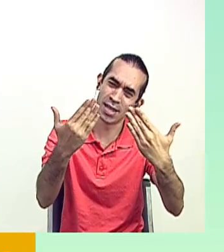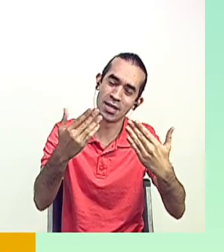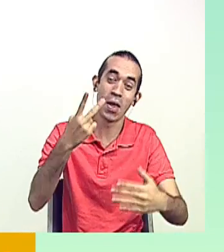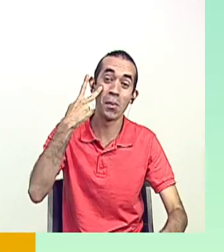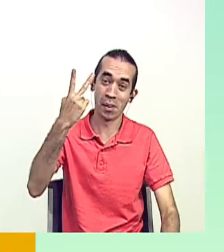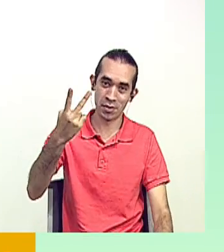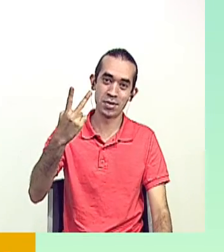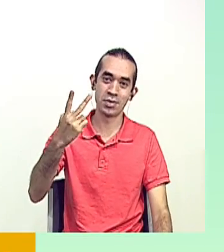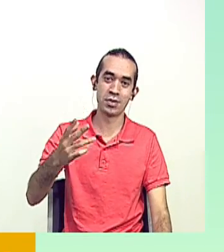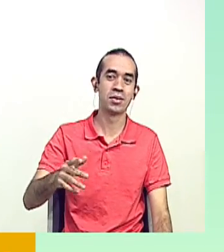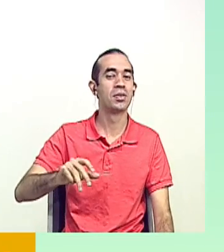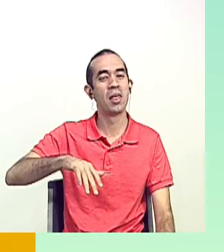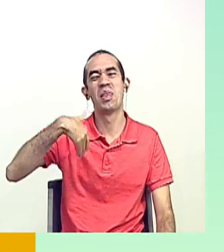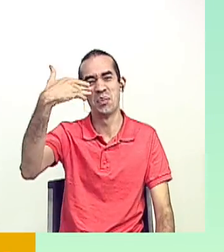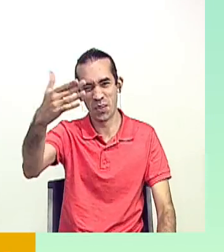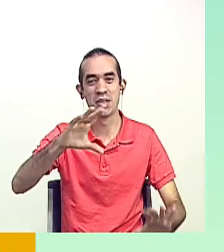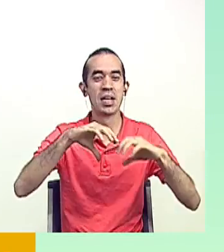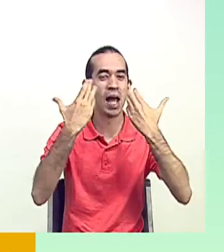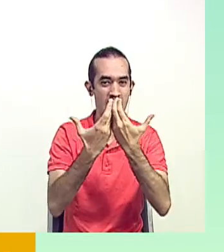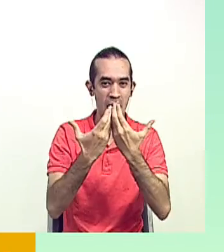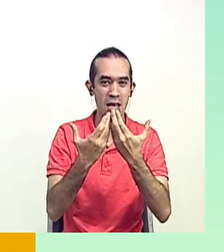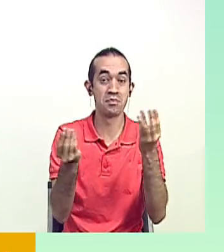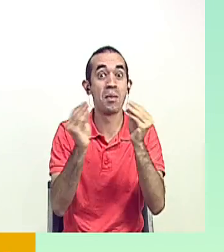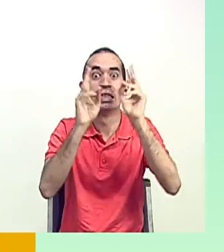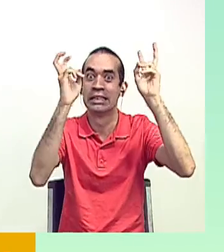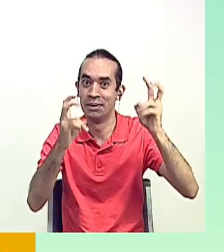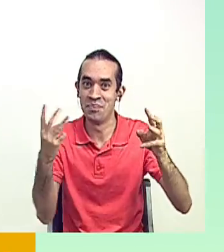nos vemos en otras clases con más